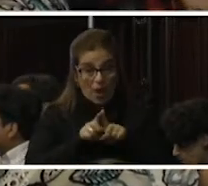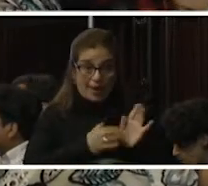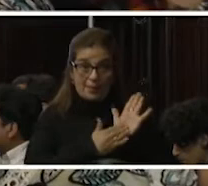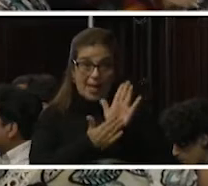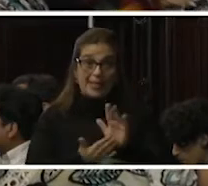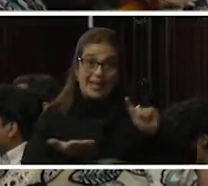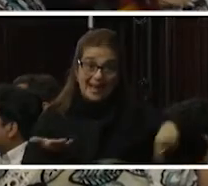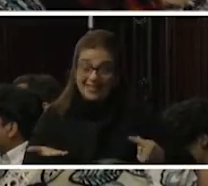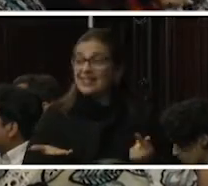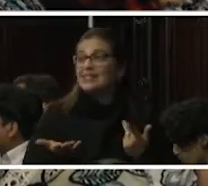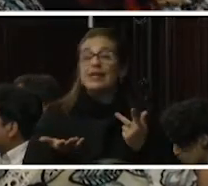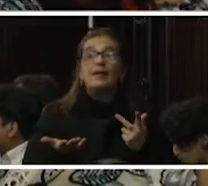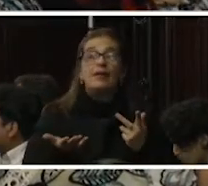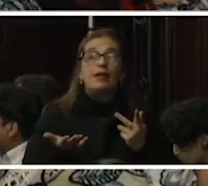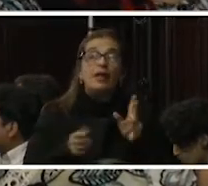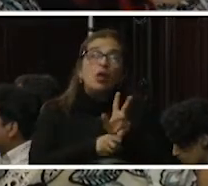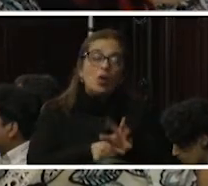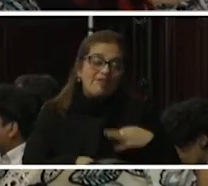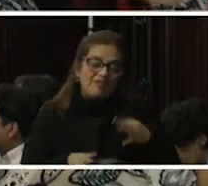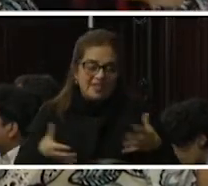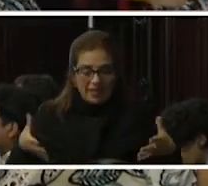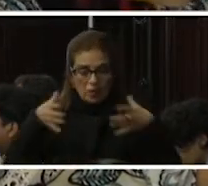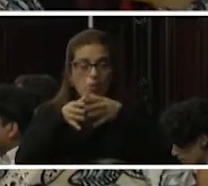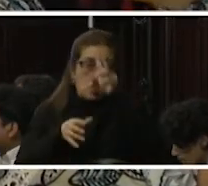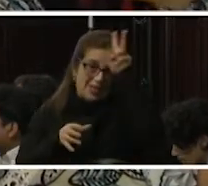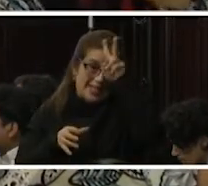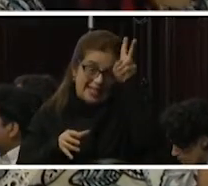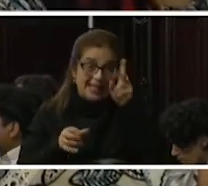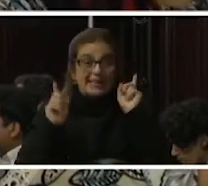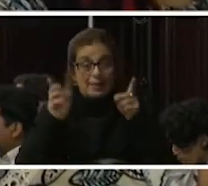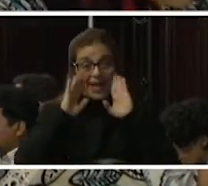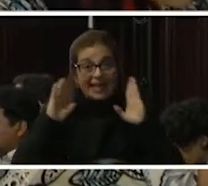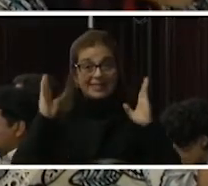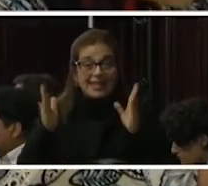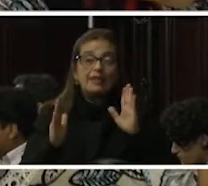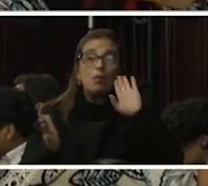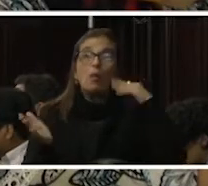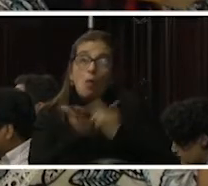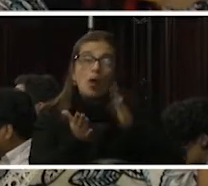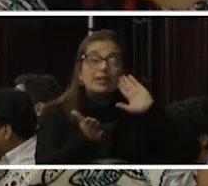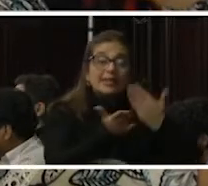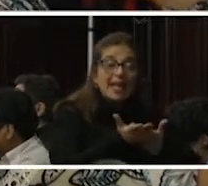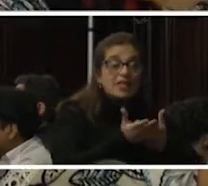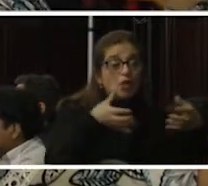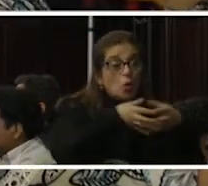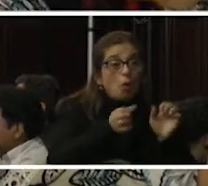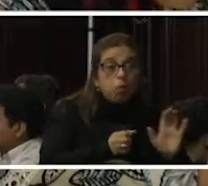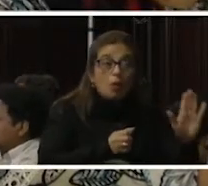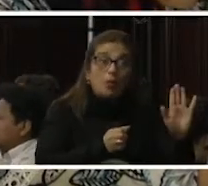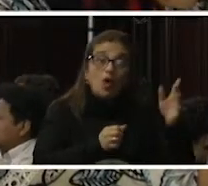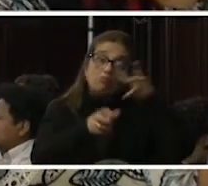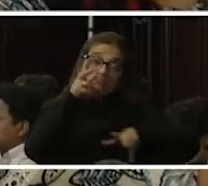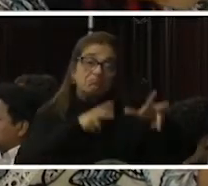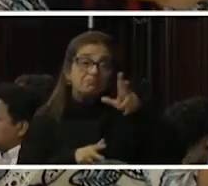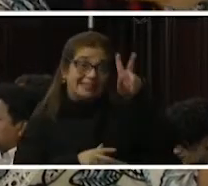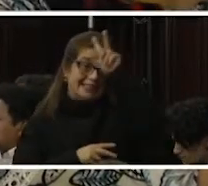garantice y salvaguarde las vidas de estos pueblos. Atienda las propuestas de las organizaciones indígenas que vienen planteando a